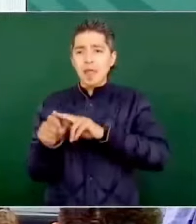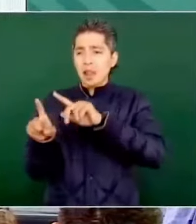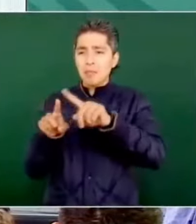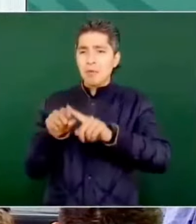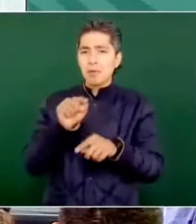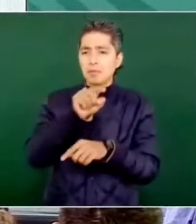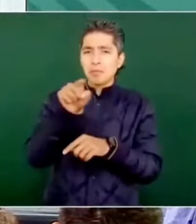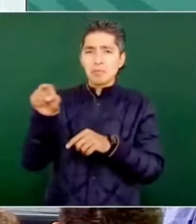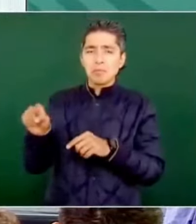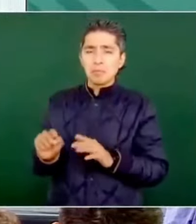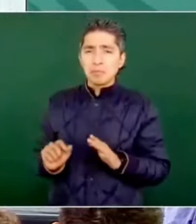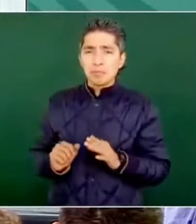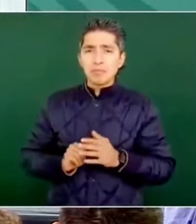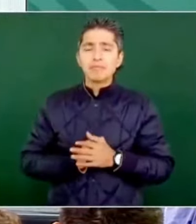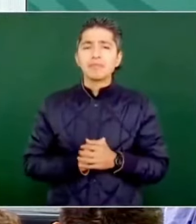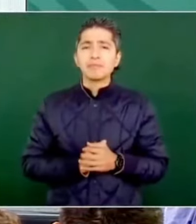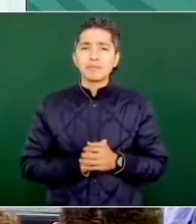hospitales